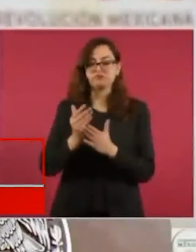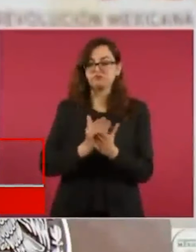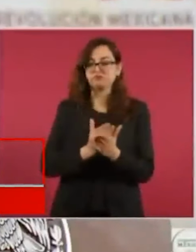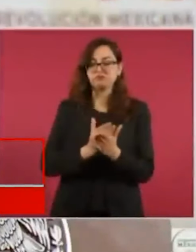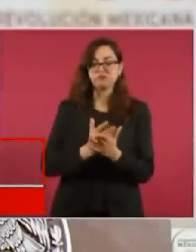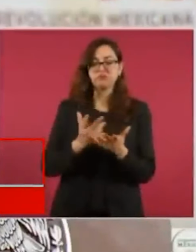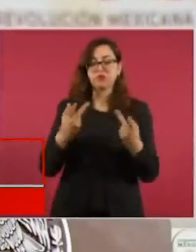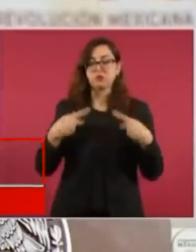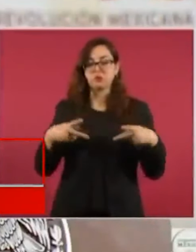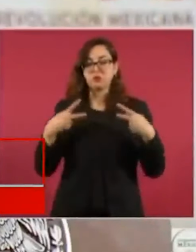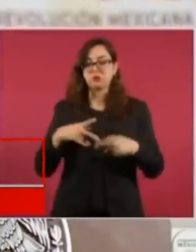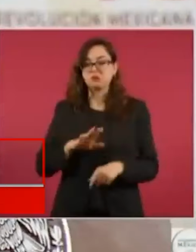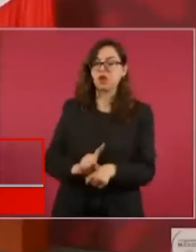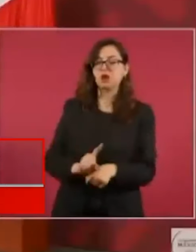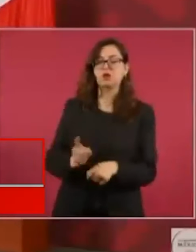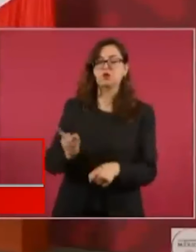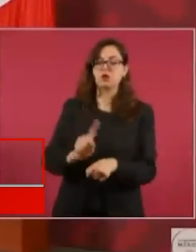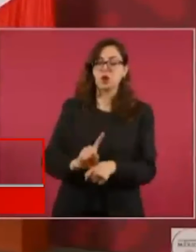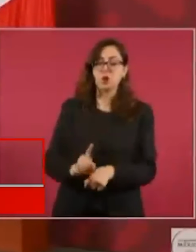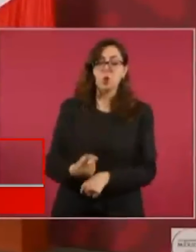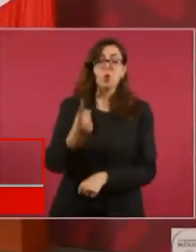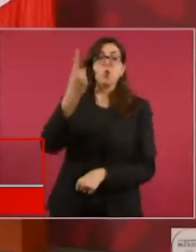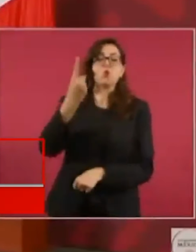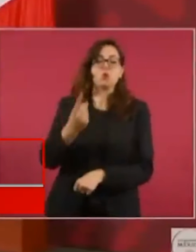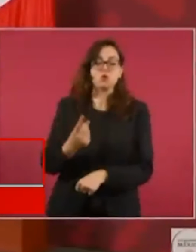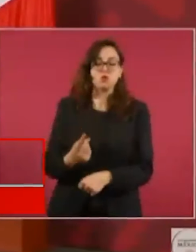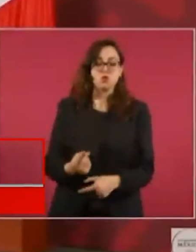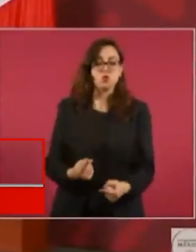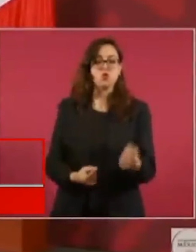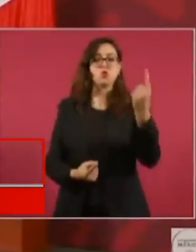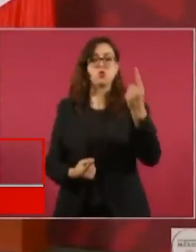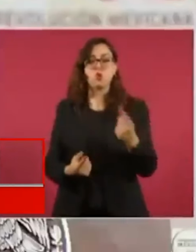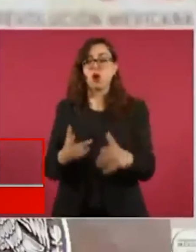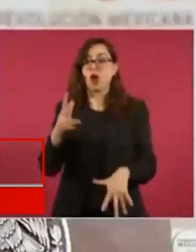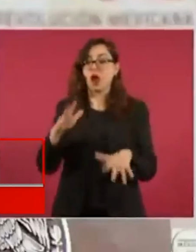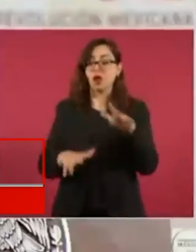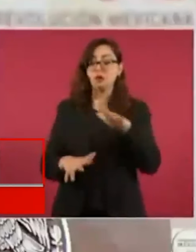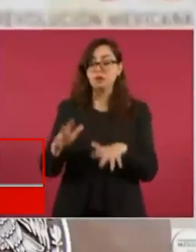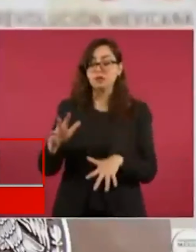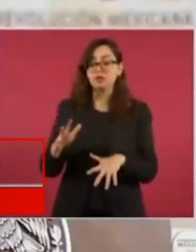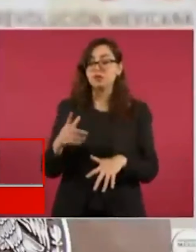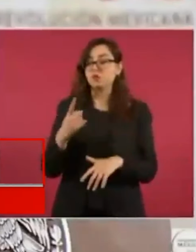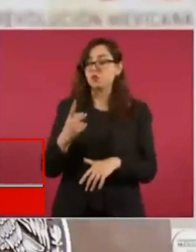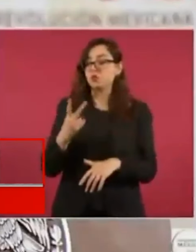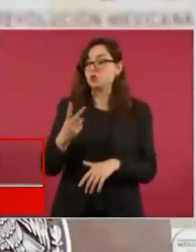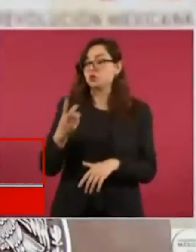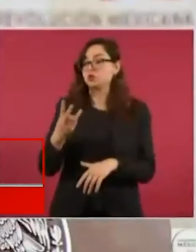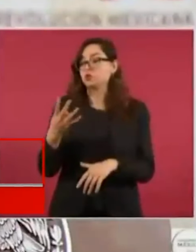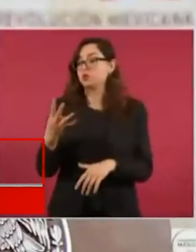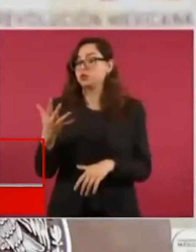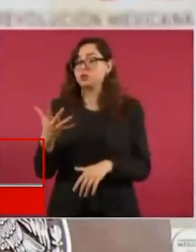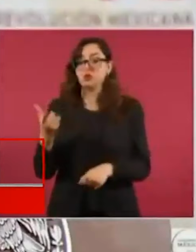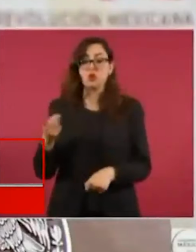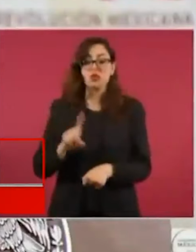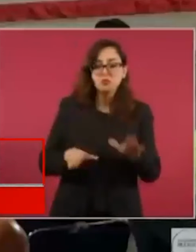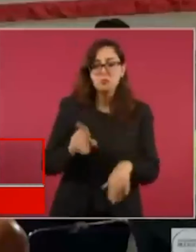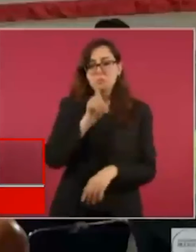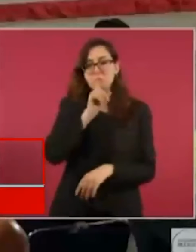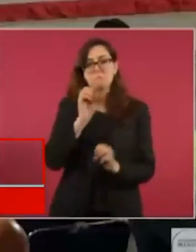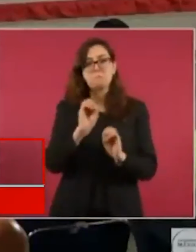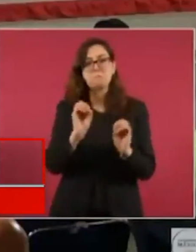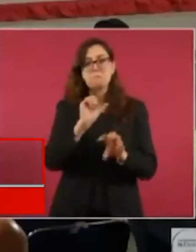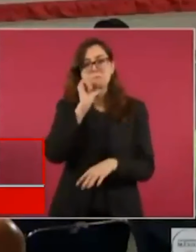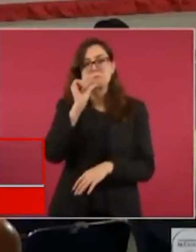por la Secretaría de Salud Federal, la pandemia se encuentra en su periodo más bajo, con 3 semanas seguidas, marcando una disminución en el número de